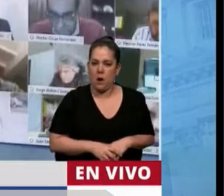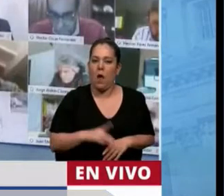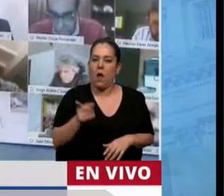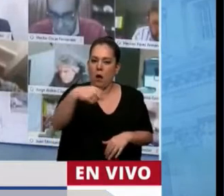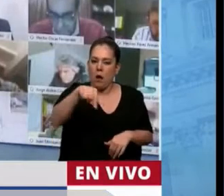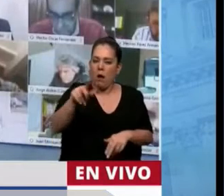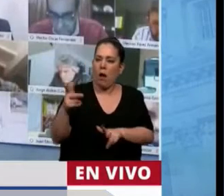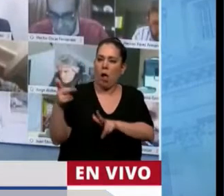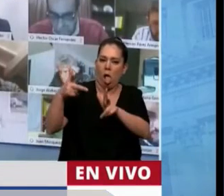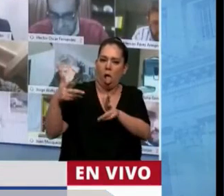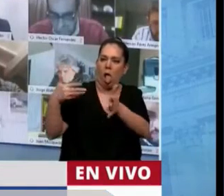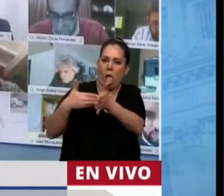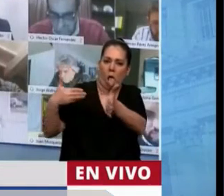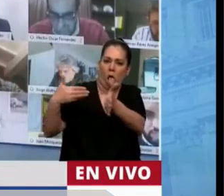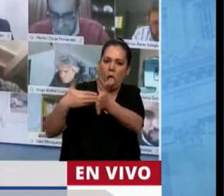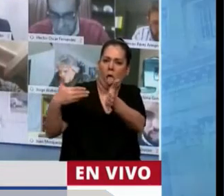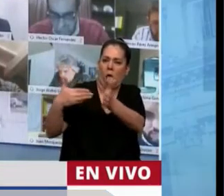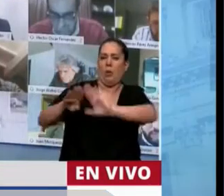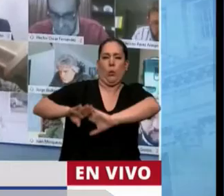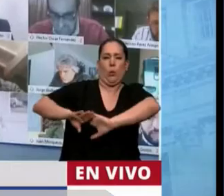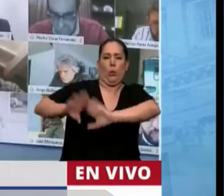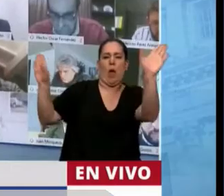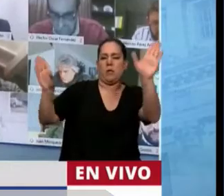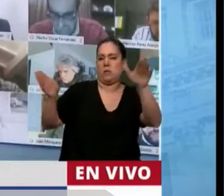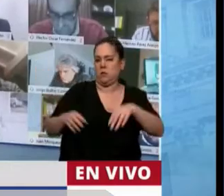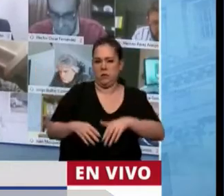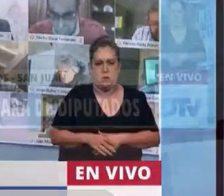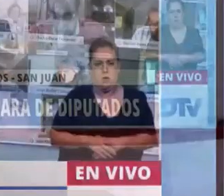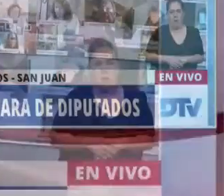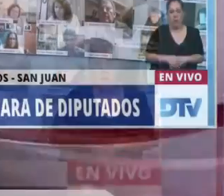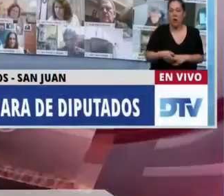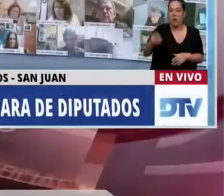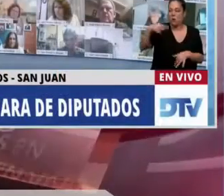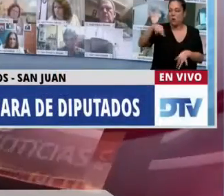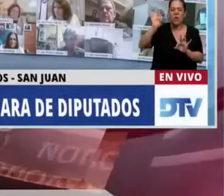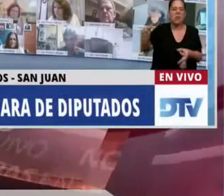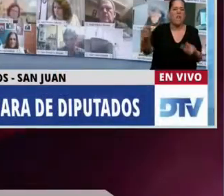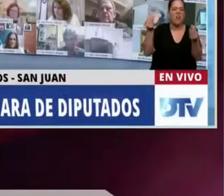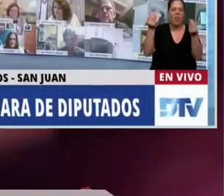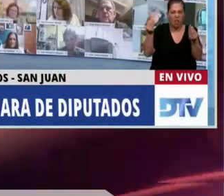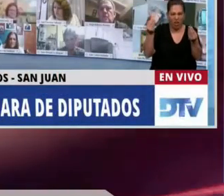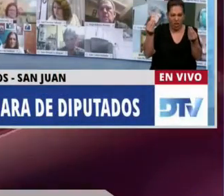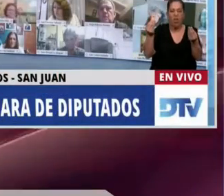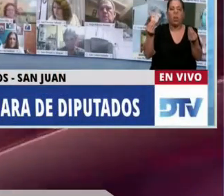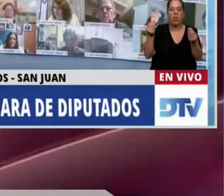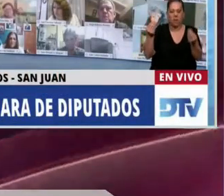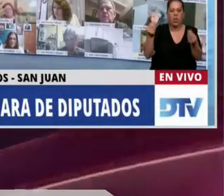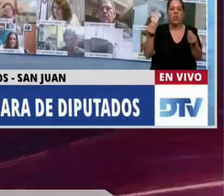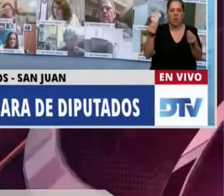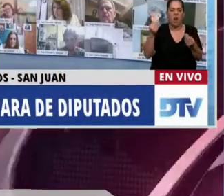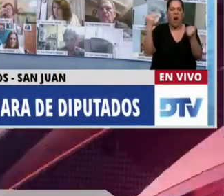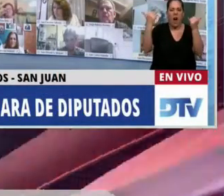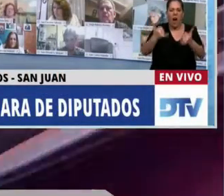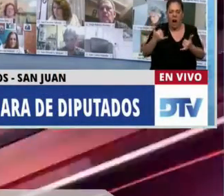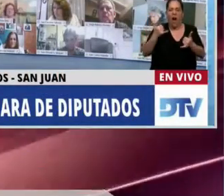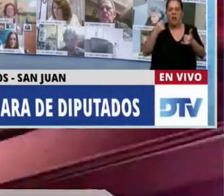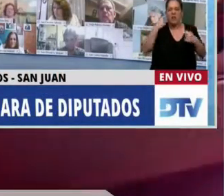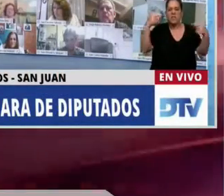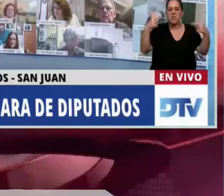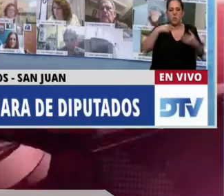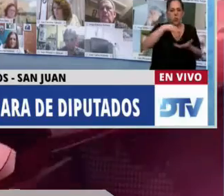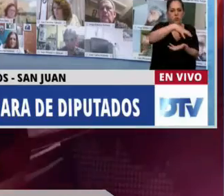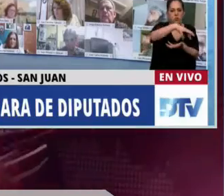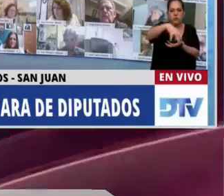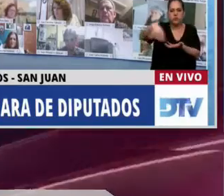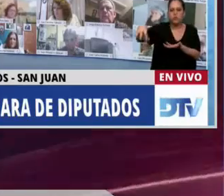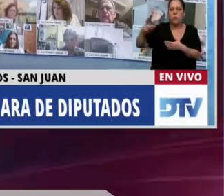y con el COVID-19, ¿no? José Luis, usted hacía mención de lo que había ocurrido en las afueras, ahí mientras se sesionaba. ¿Usted cree